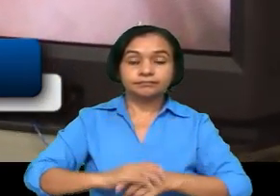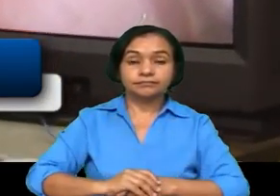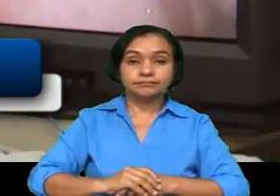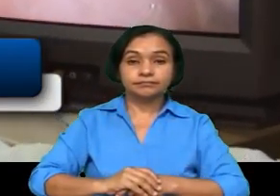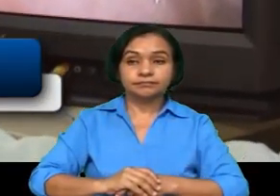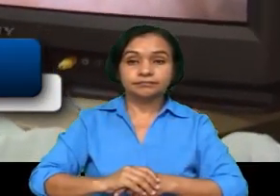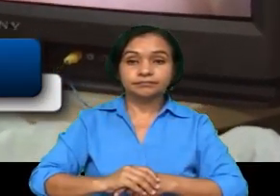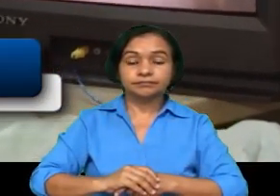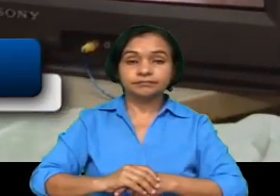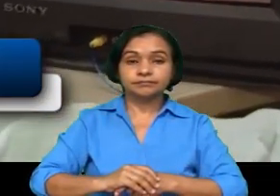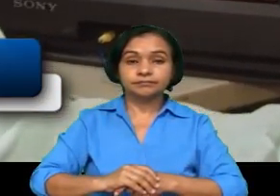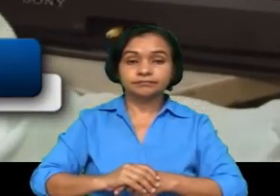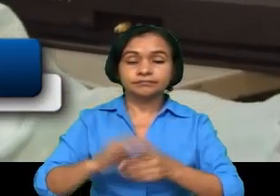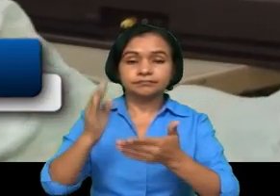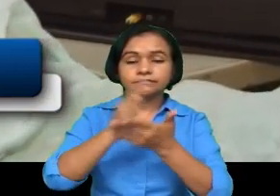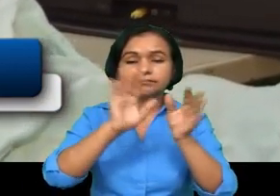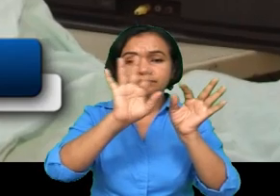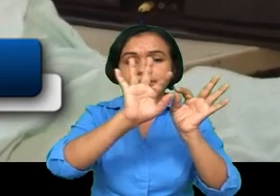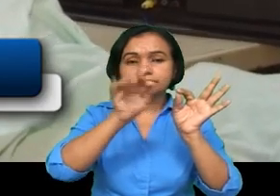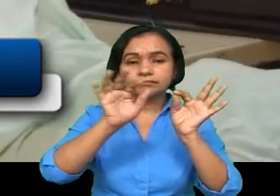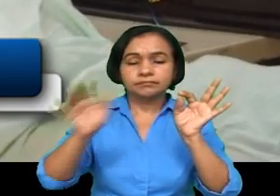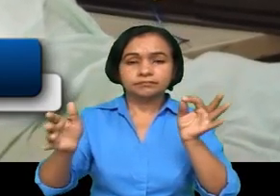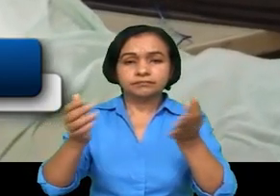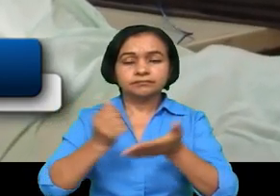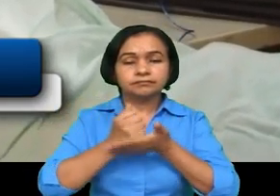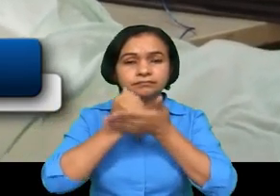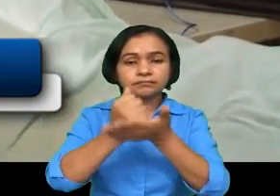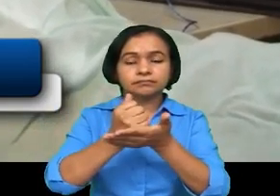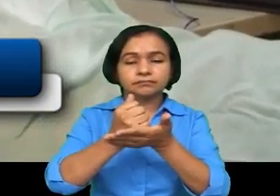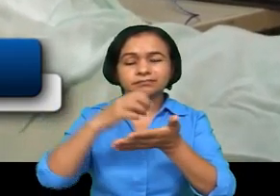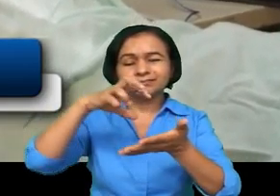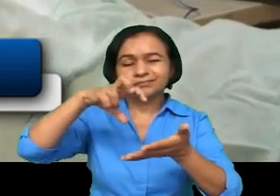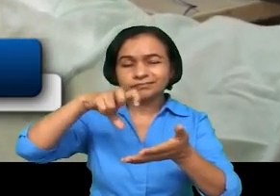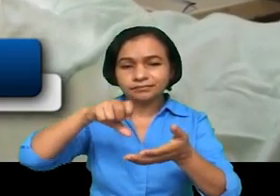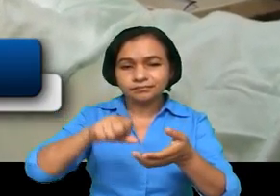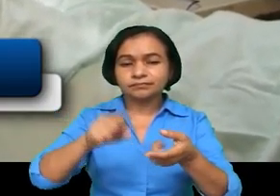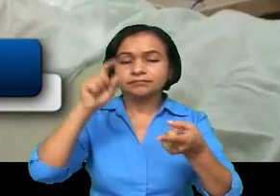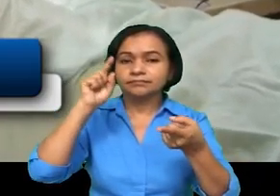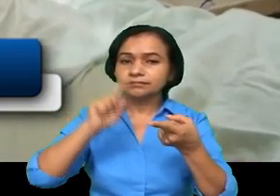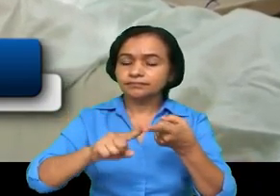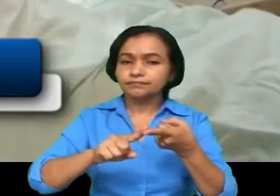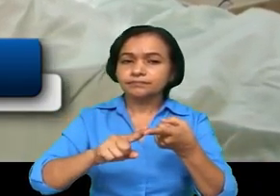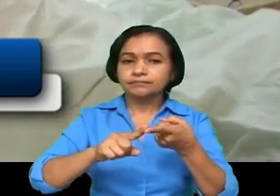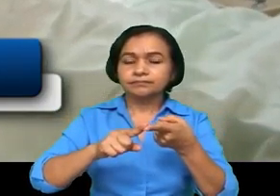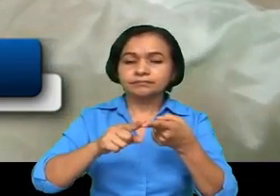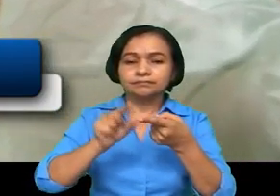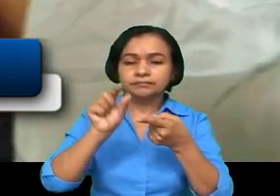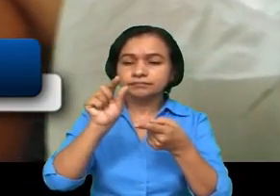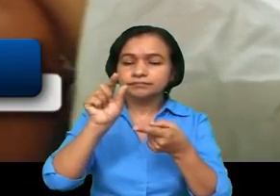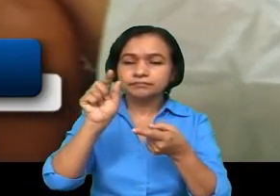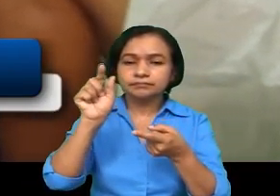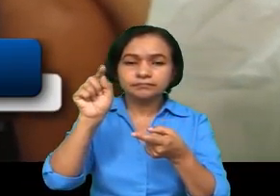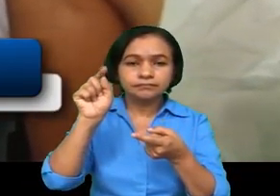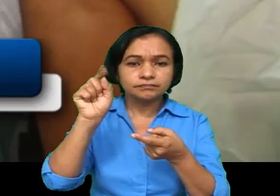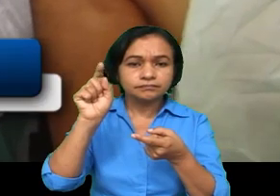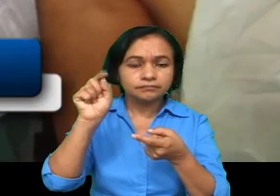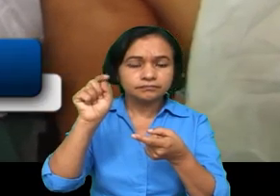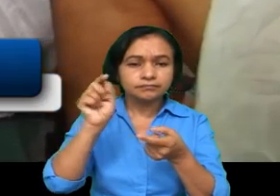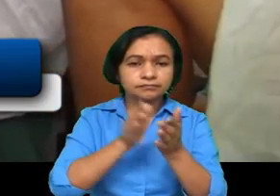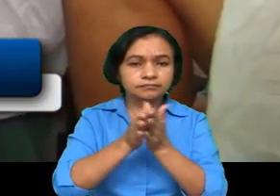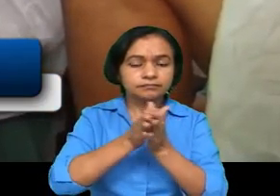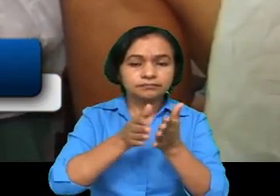Ahora, hay frutas también que pueden ayudar, como las limonadas, doctora. Así. El tamarindo, para limpiar nuestras vías urinarias.